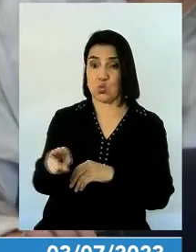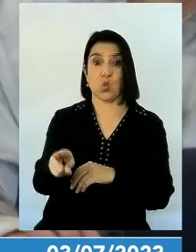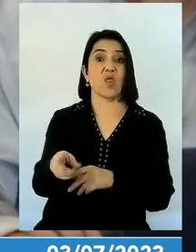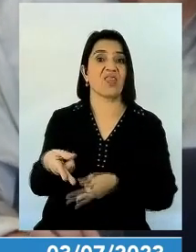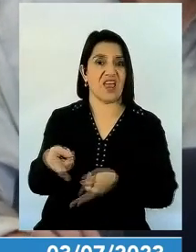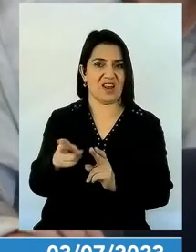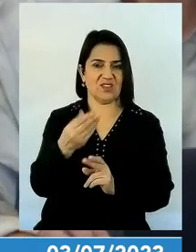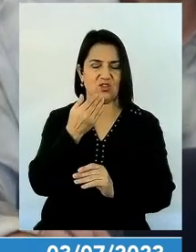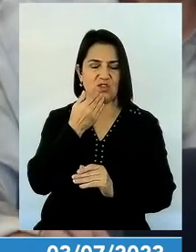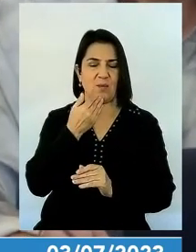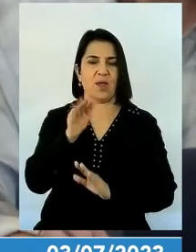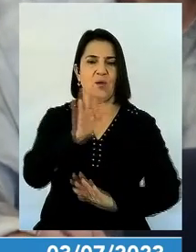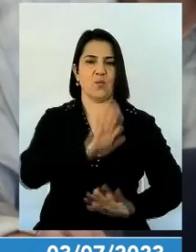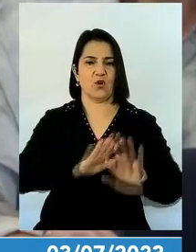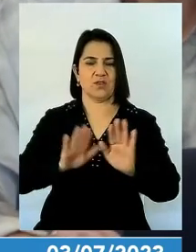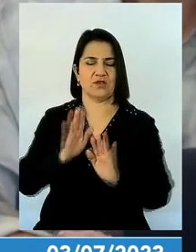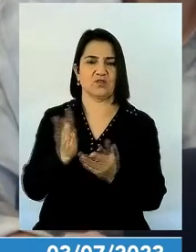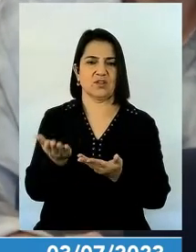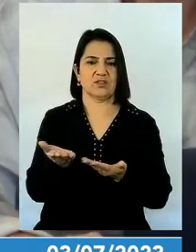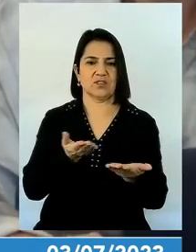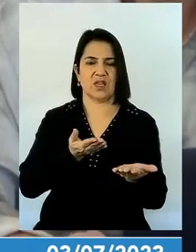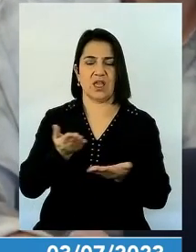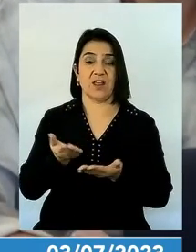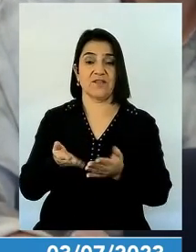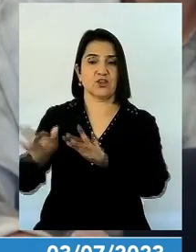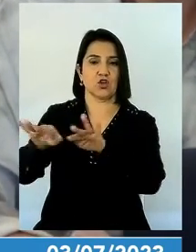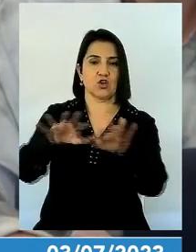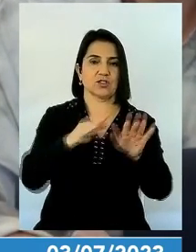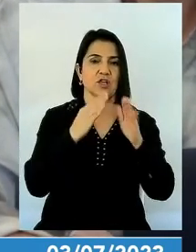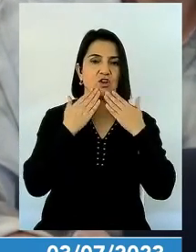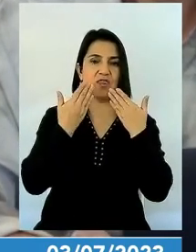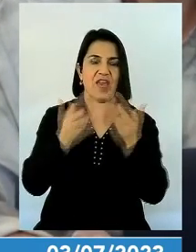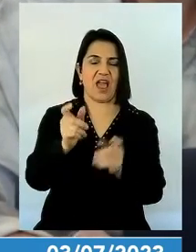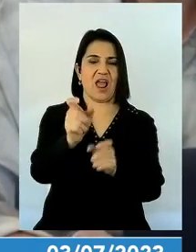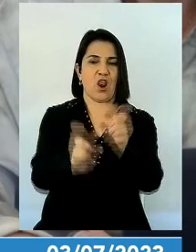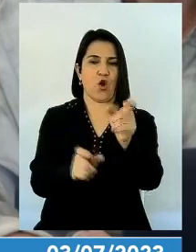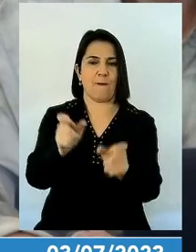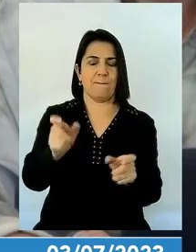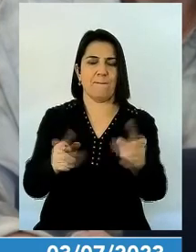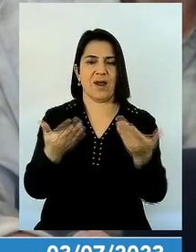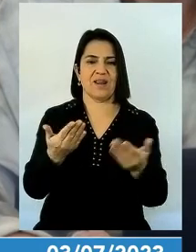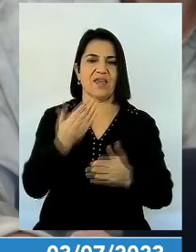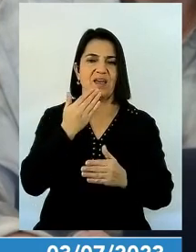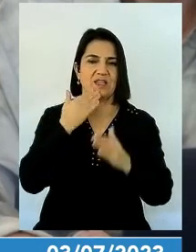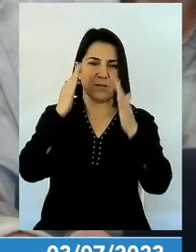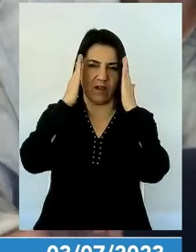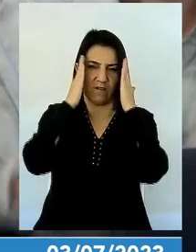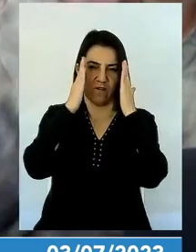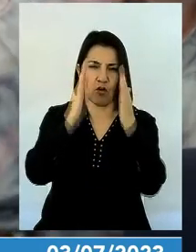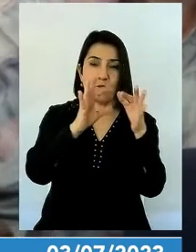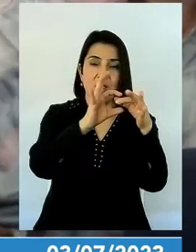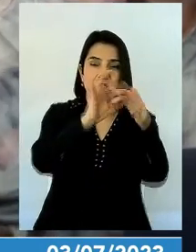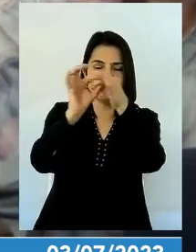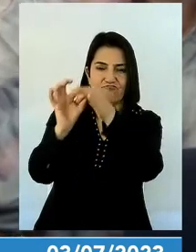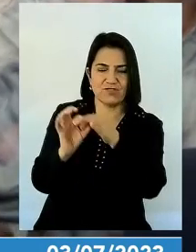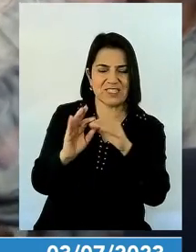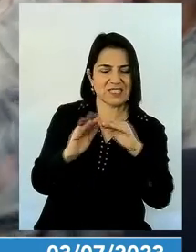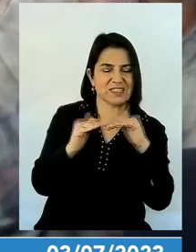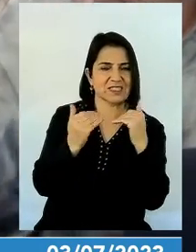de los servicios que el océano brinda a la humanidad y la aplicación del enfoque ecosistémico en la gestión de los recursos